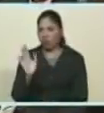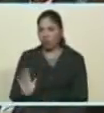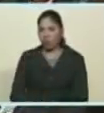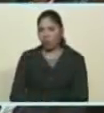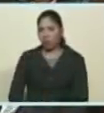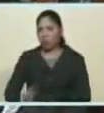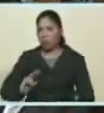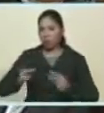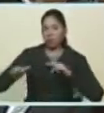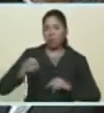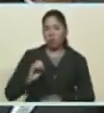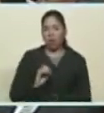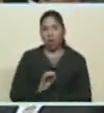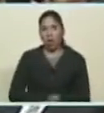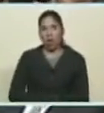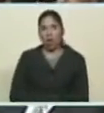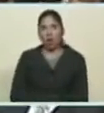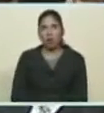recursos.